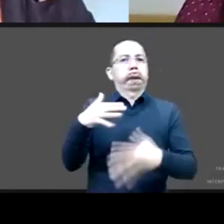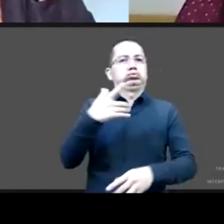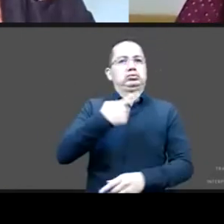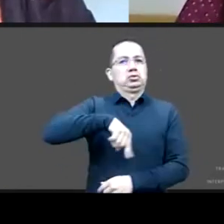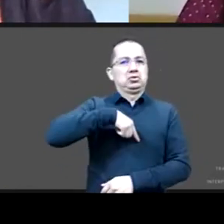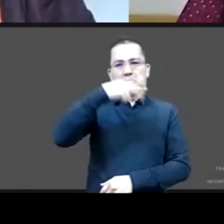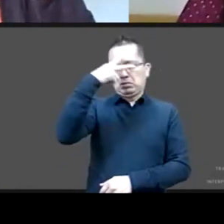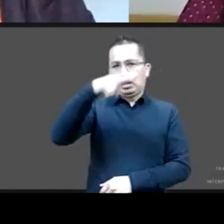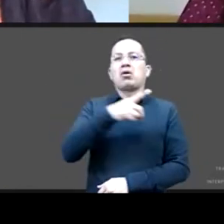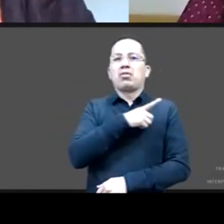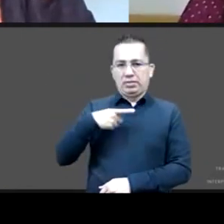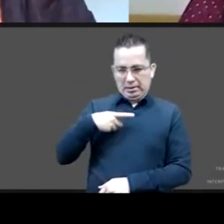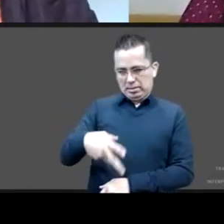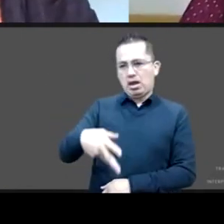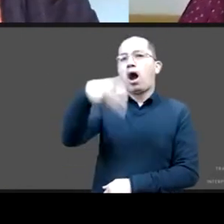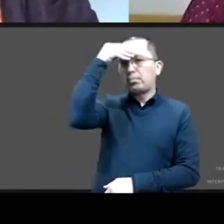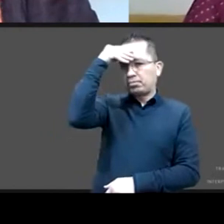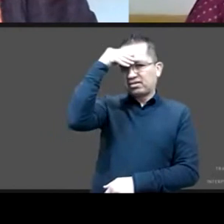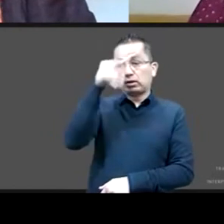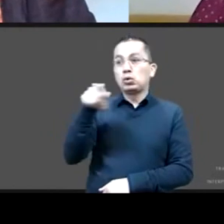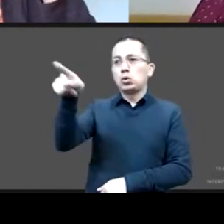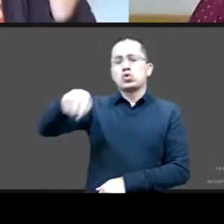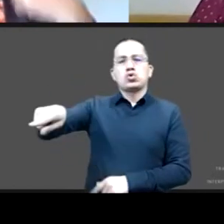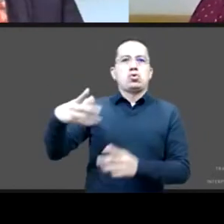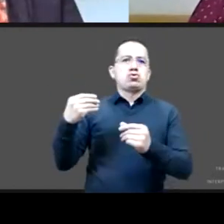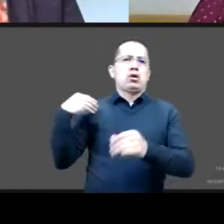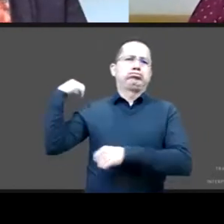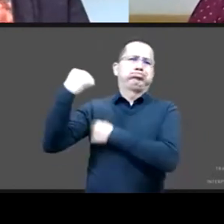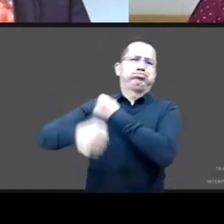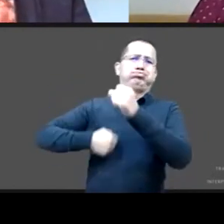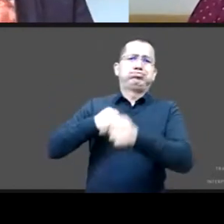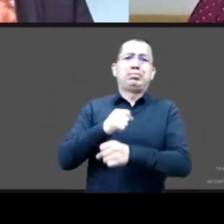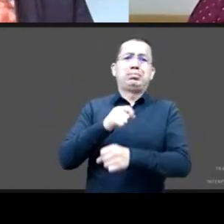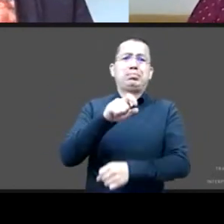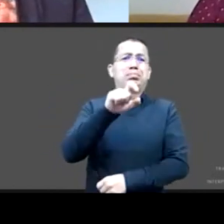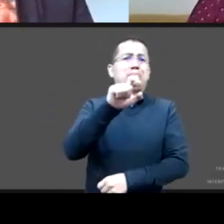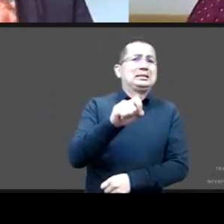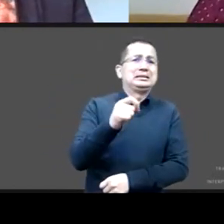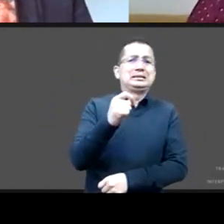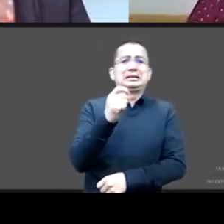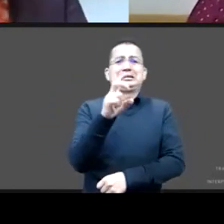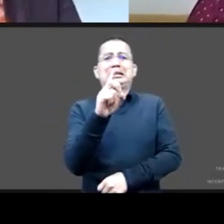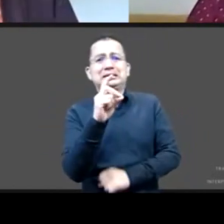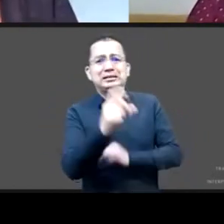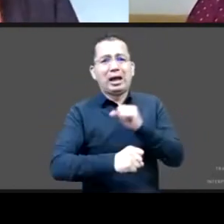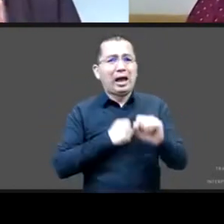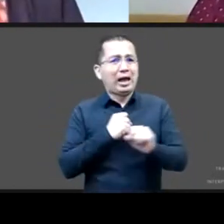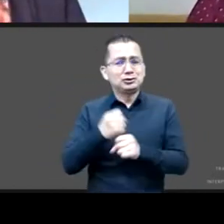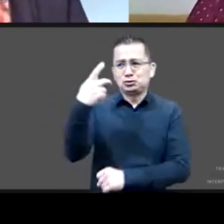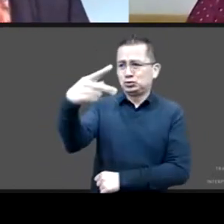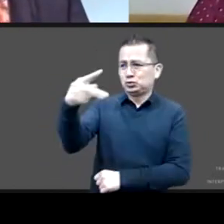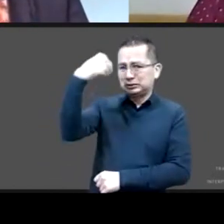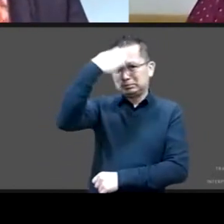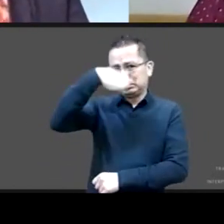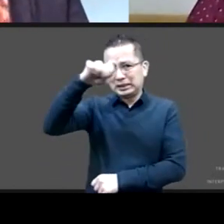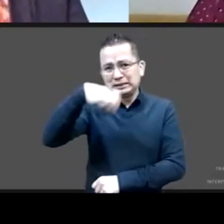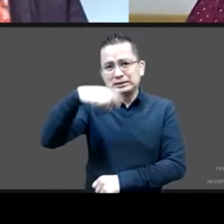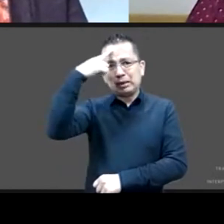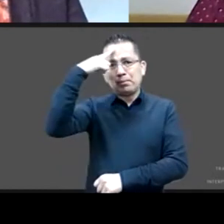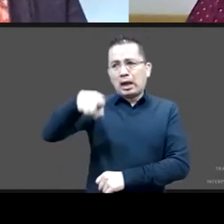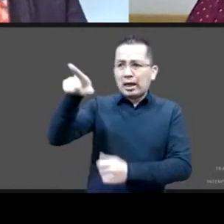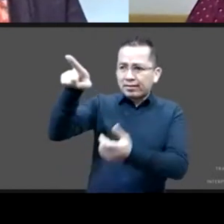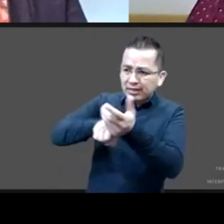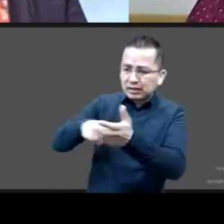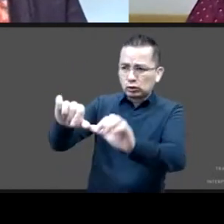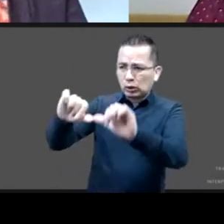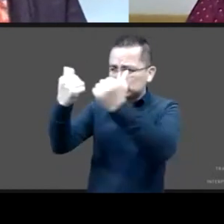años 30 años de experiencias en torno a cómo enfrentar desde la sociedad civil desde la educación desde las